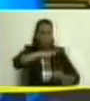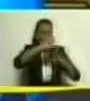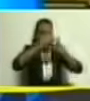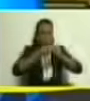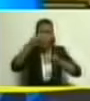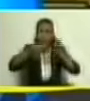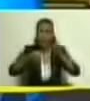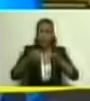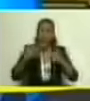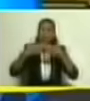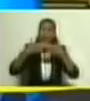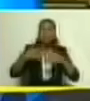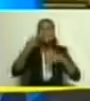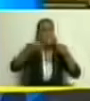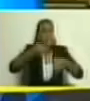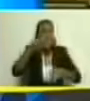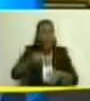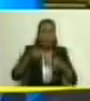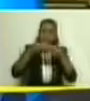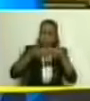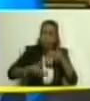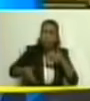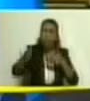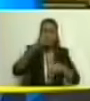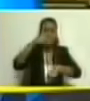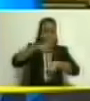Por ahora y para siempre, como decimos.